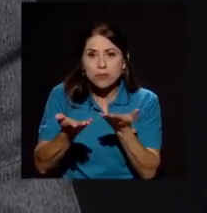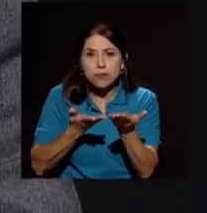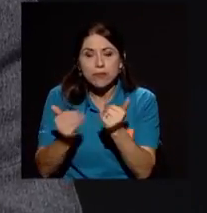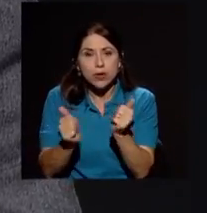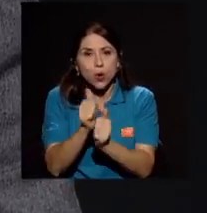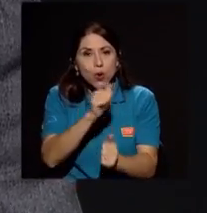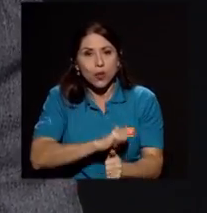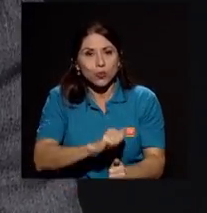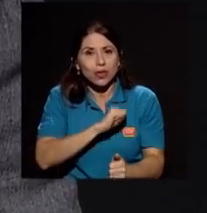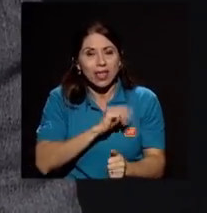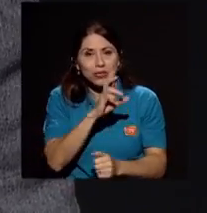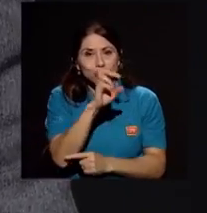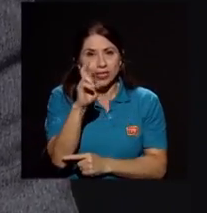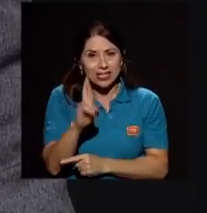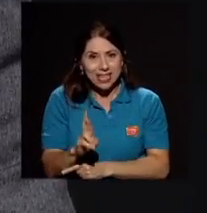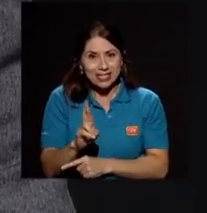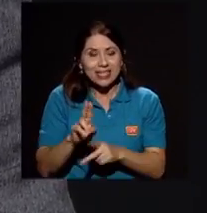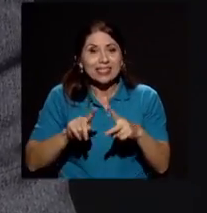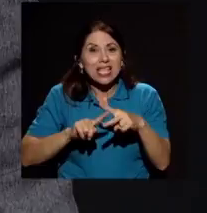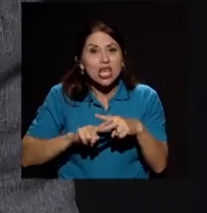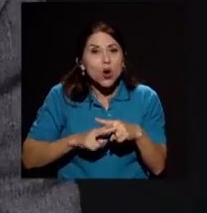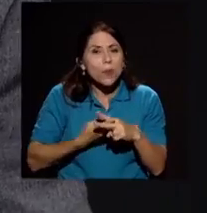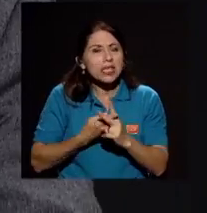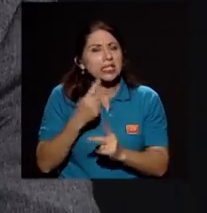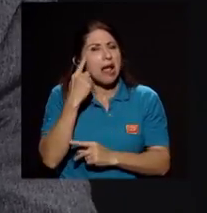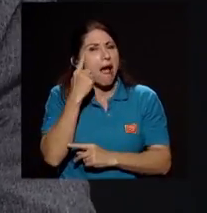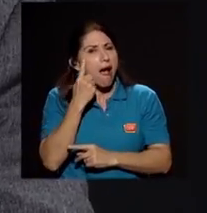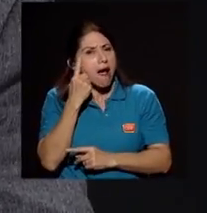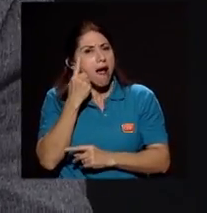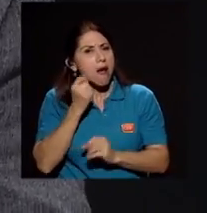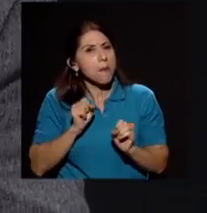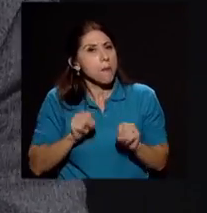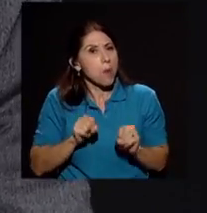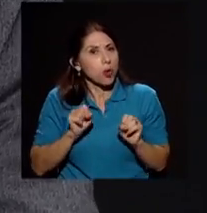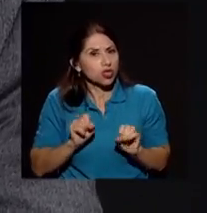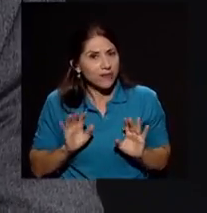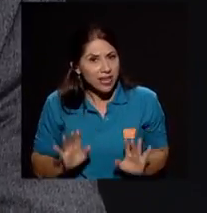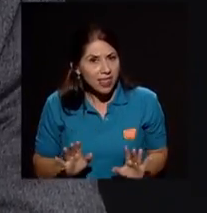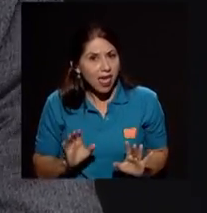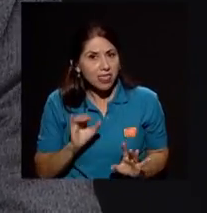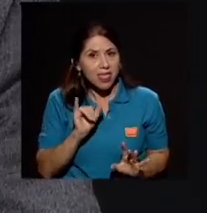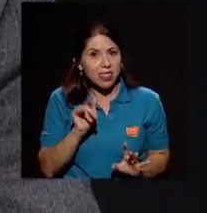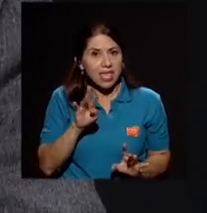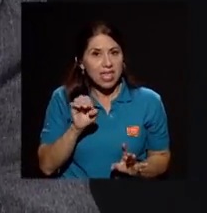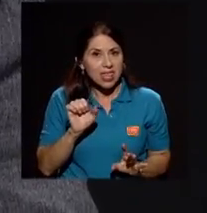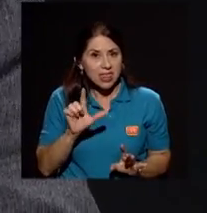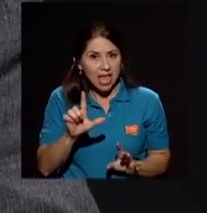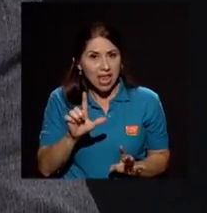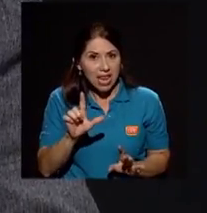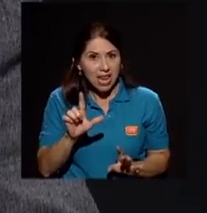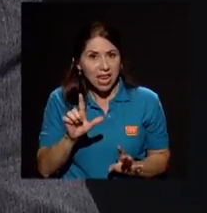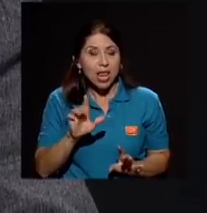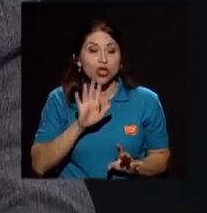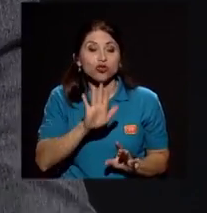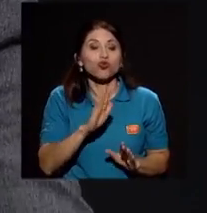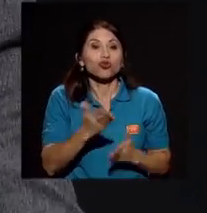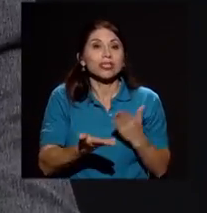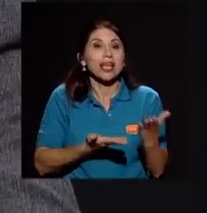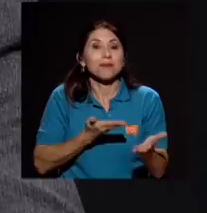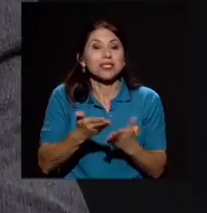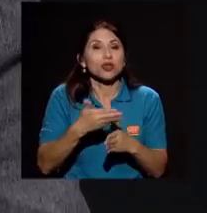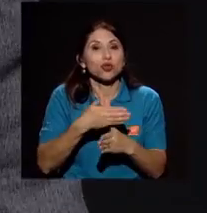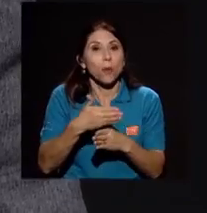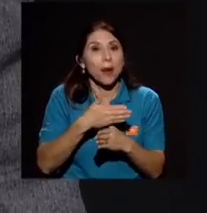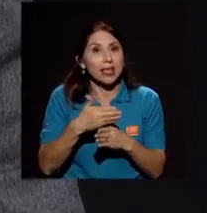y comienzan a explorar las posibilidades de que intel amplíe su operación de servicios compartidos en